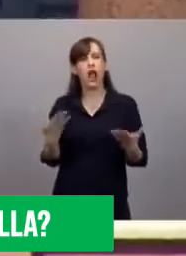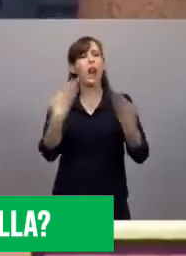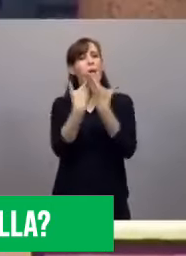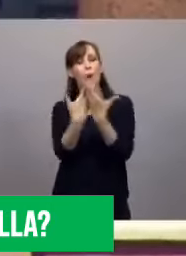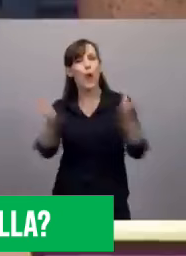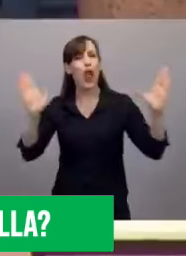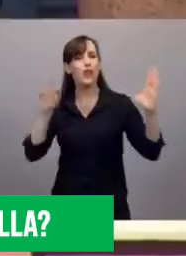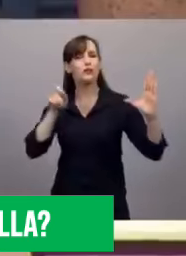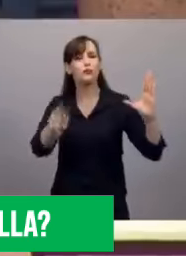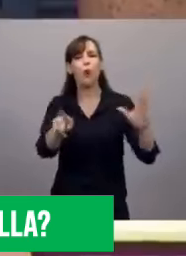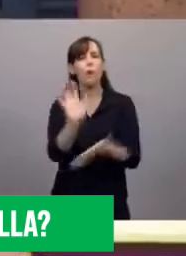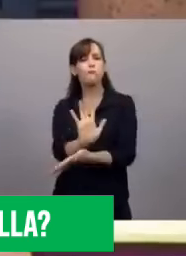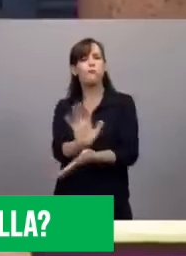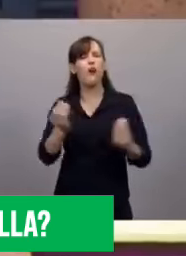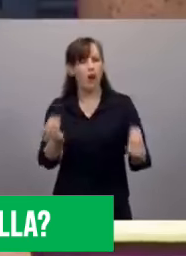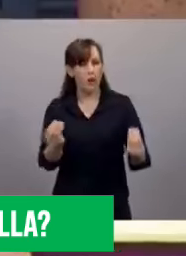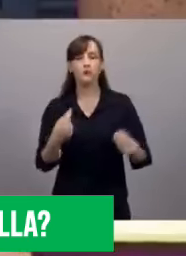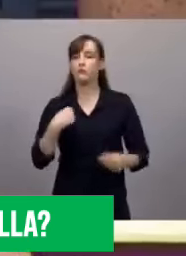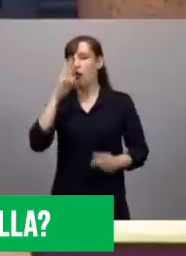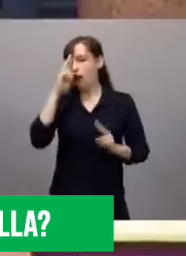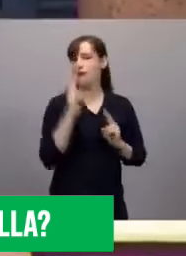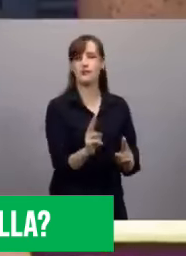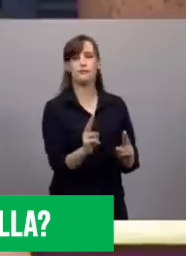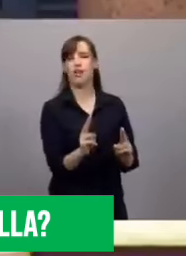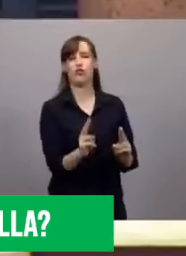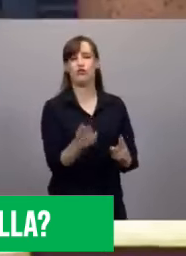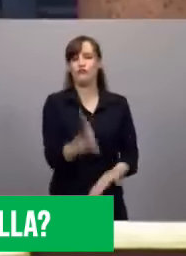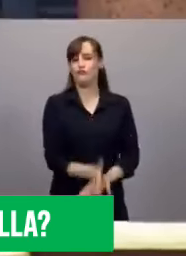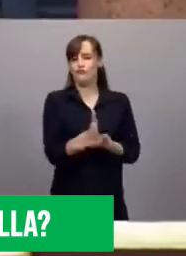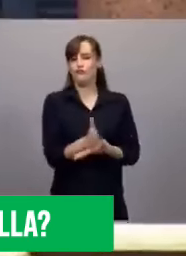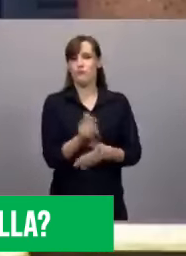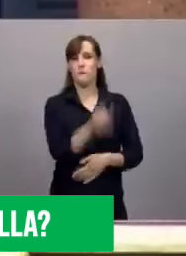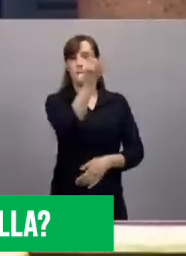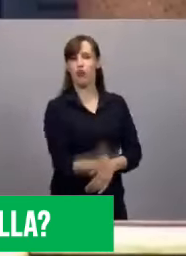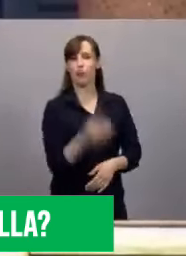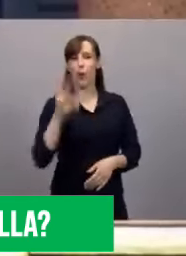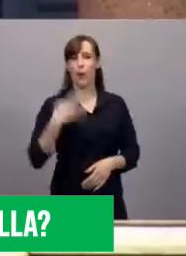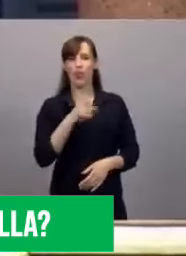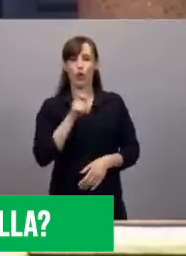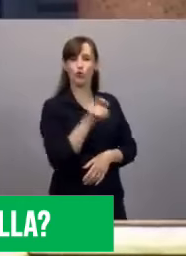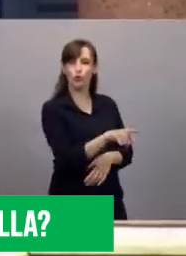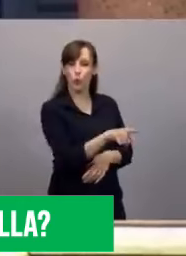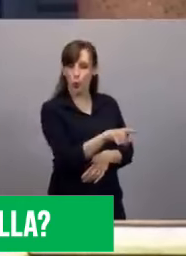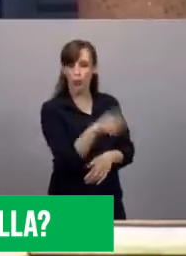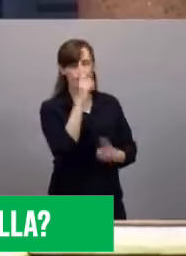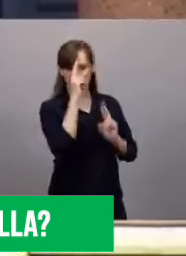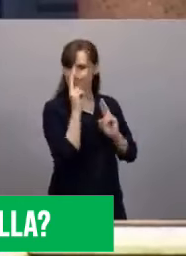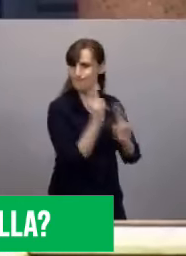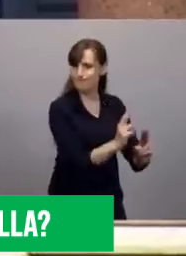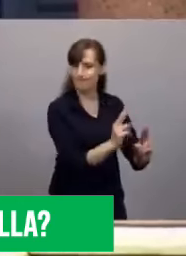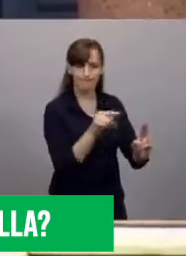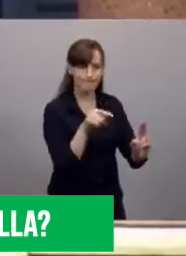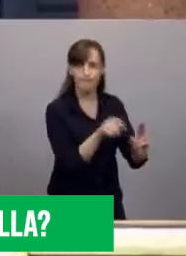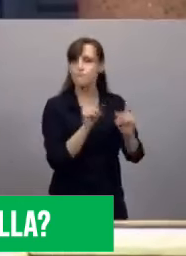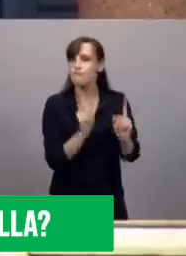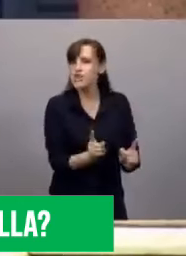inaugural, sino también de que va a haber una depreflación, o sea que va a haber una depresión en la economía